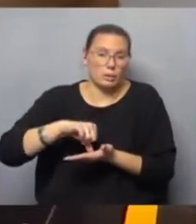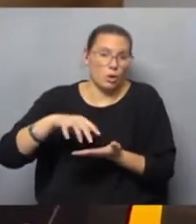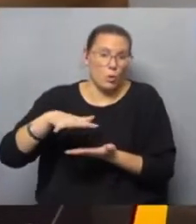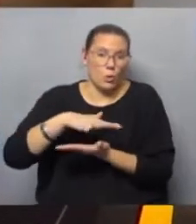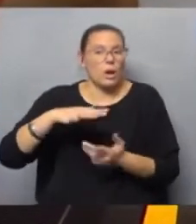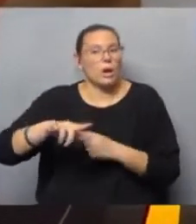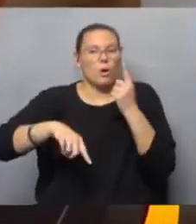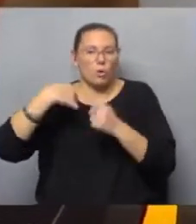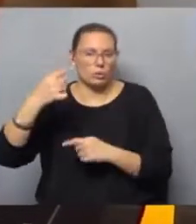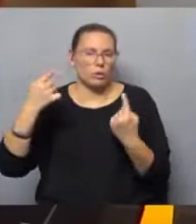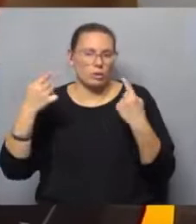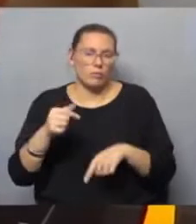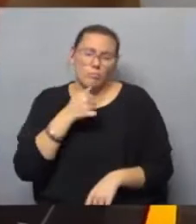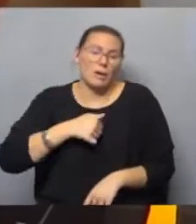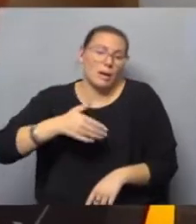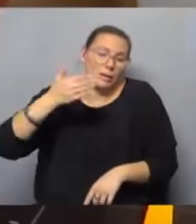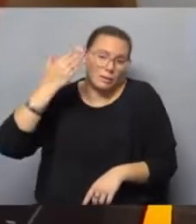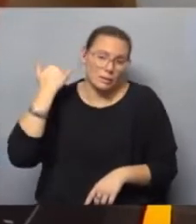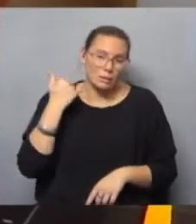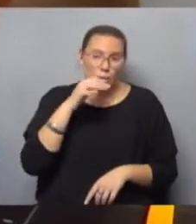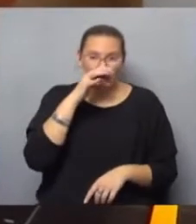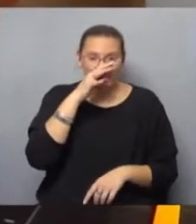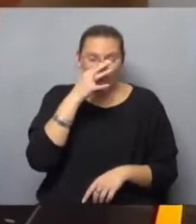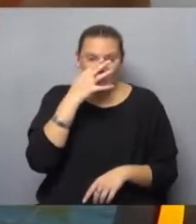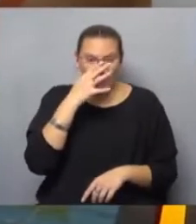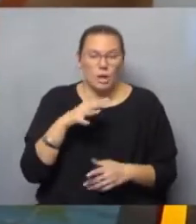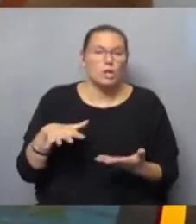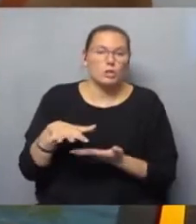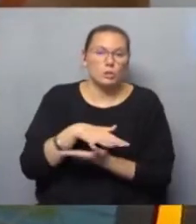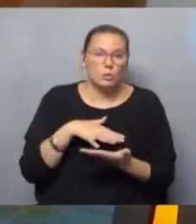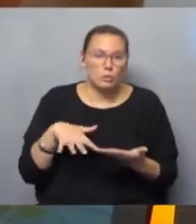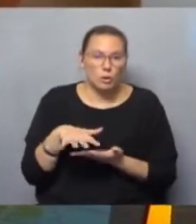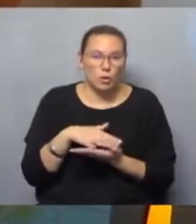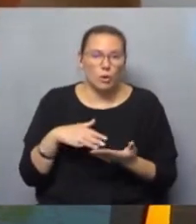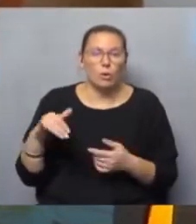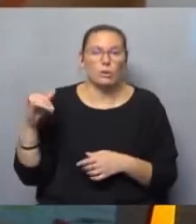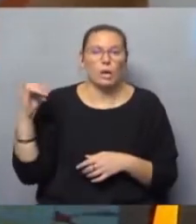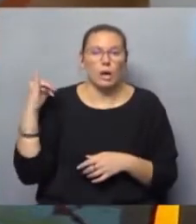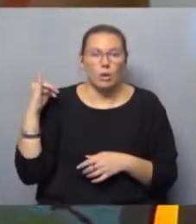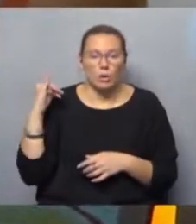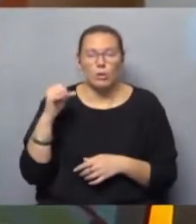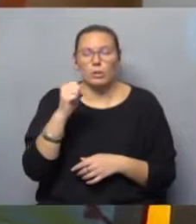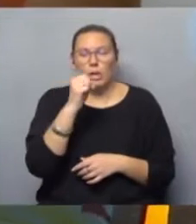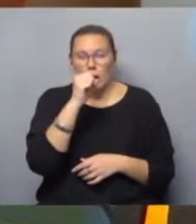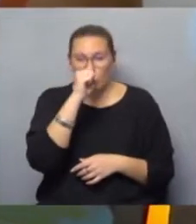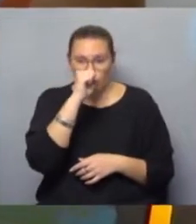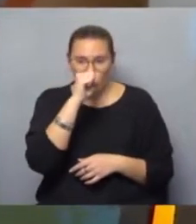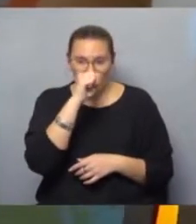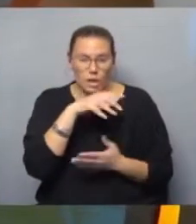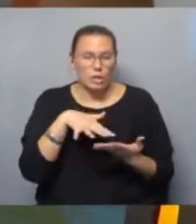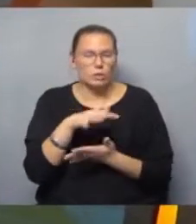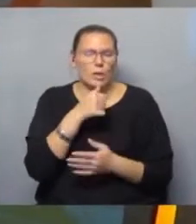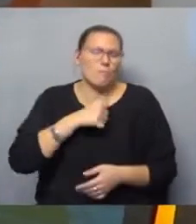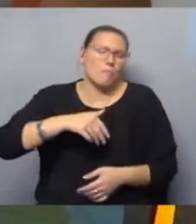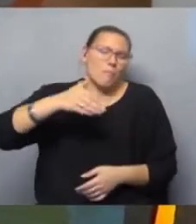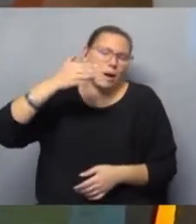hay otras más antiguas, lo que sería la zona de Colonia, Florida, ¿no? Esa es una zona que es más antigua